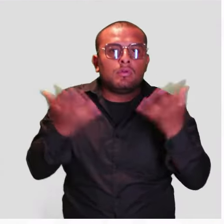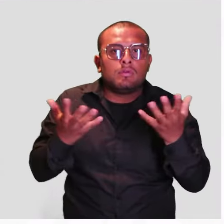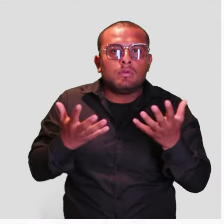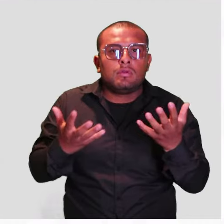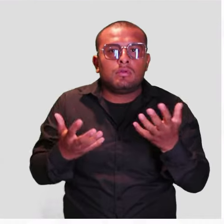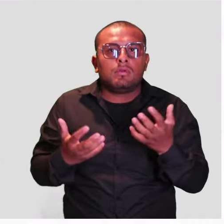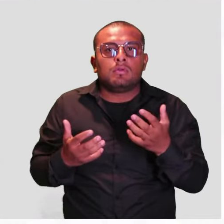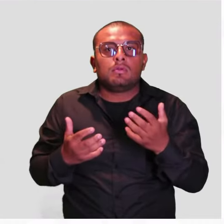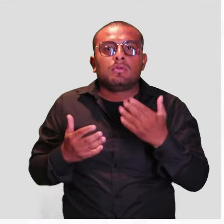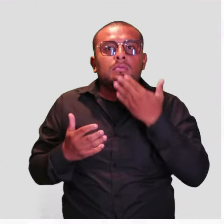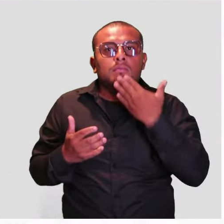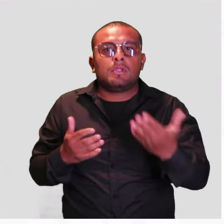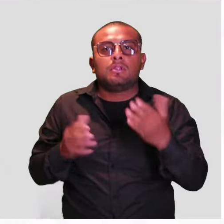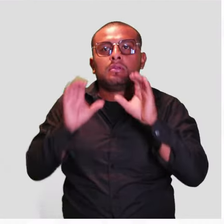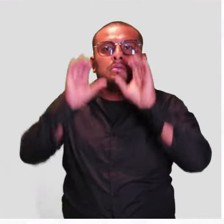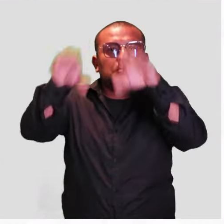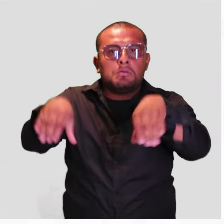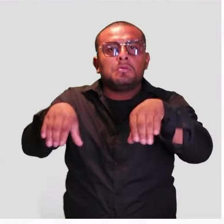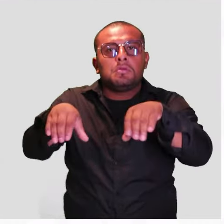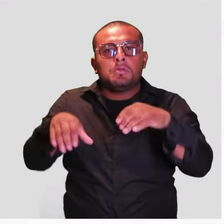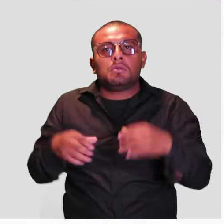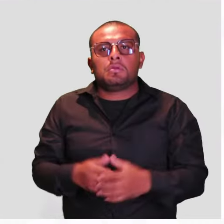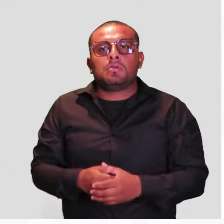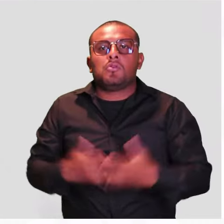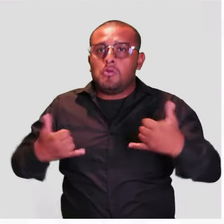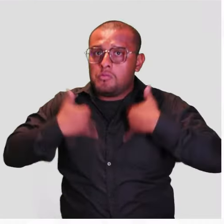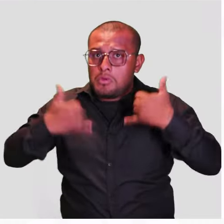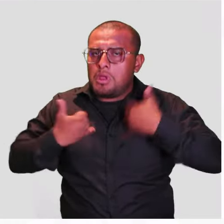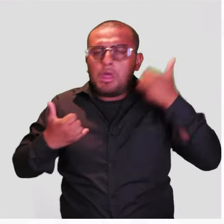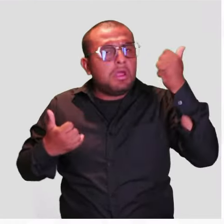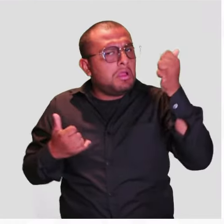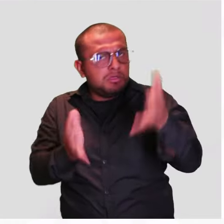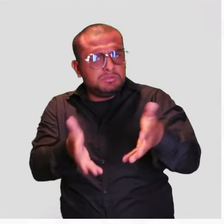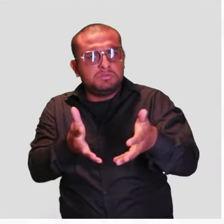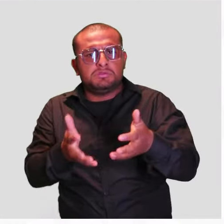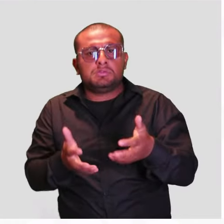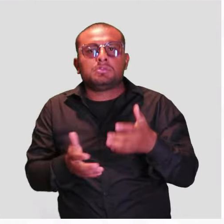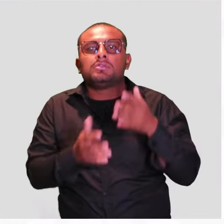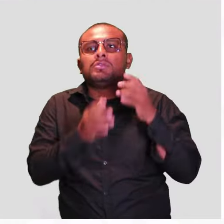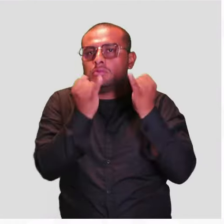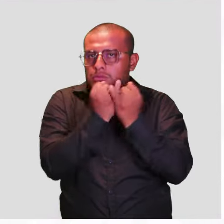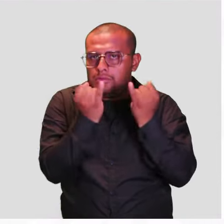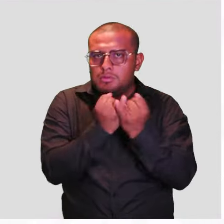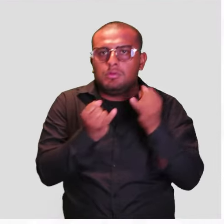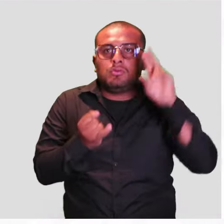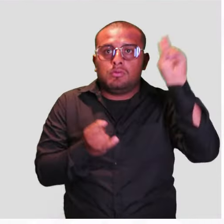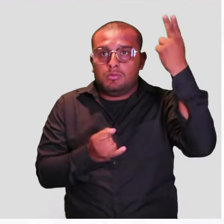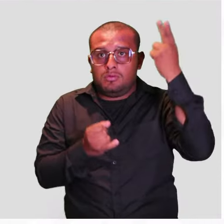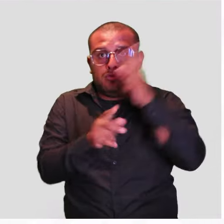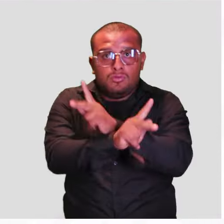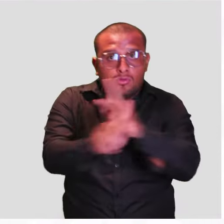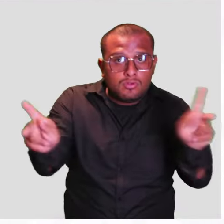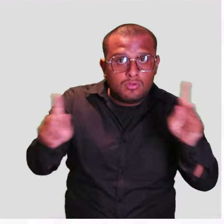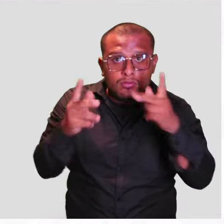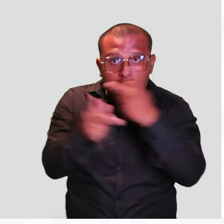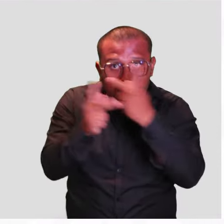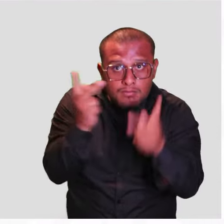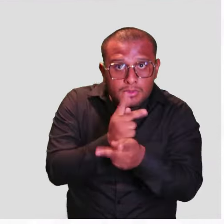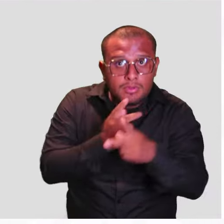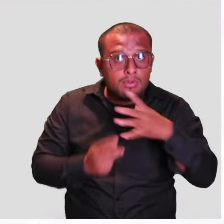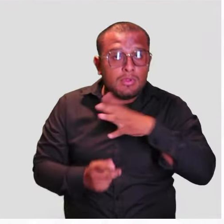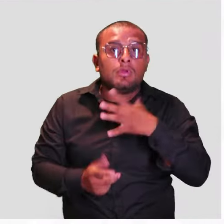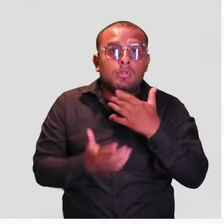para nuestros jóvenes. Además de ello, implementaremos y ayudaremos en todas las universidades y preparatorias para que cuenten con